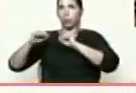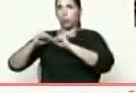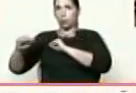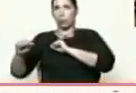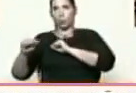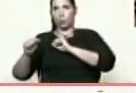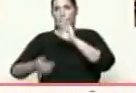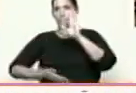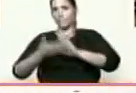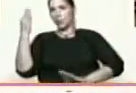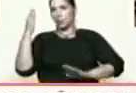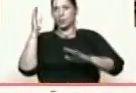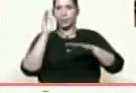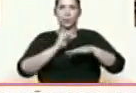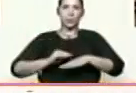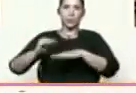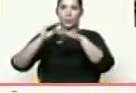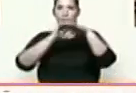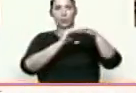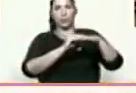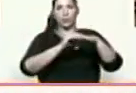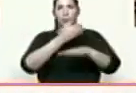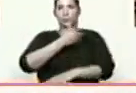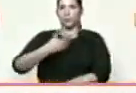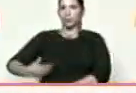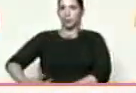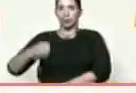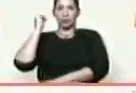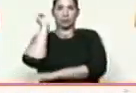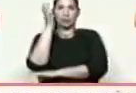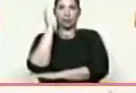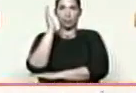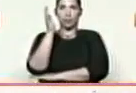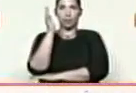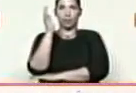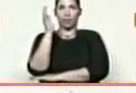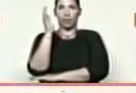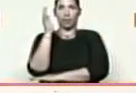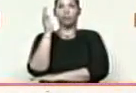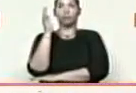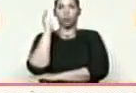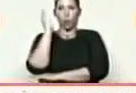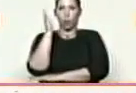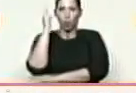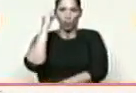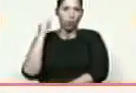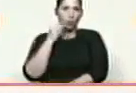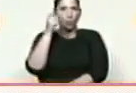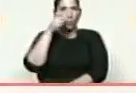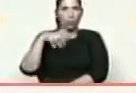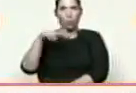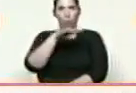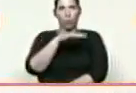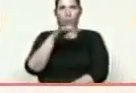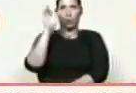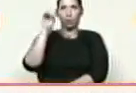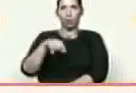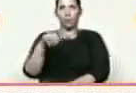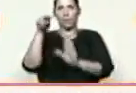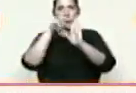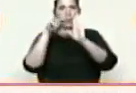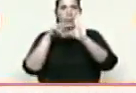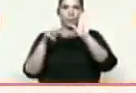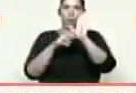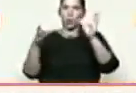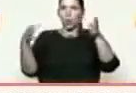asambleas convocadas por el presidente en el partido, en el Congreso Bolivariano de los Pueblos y a nivel de las estructuras de